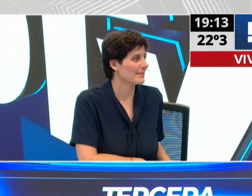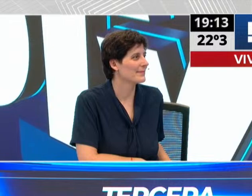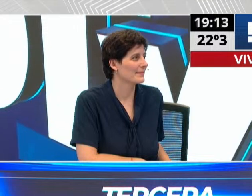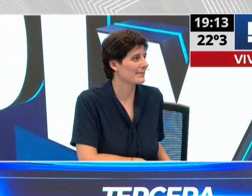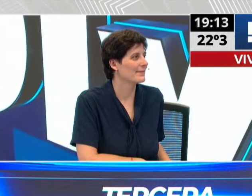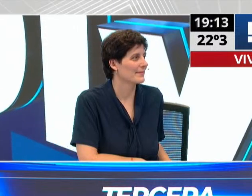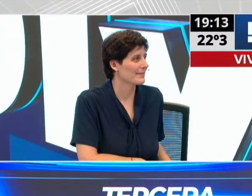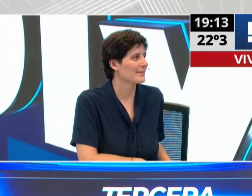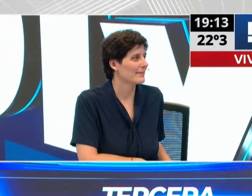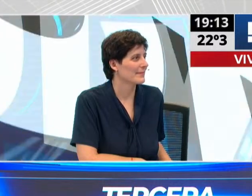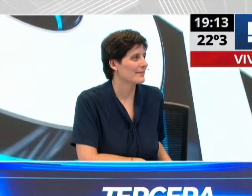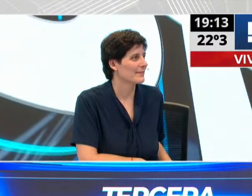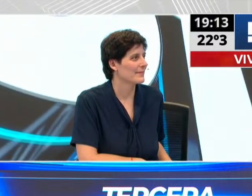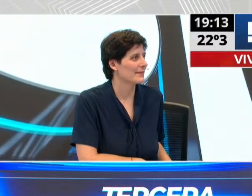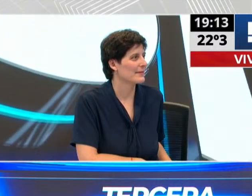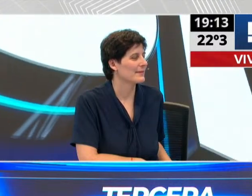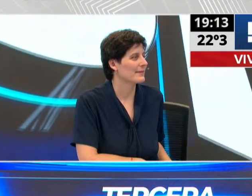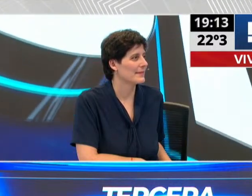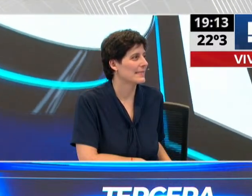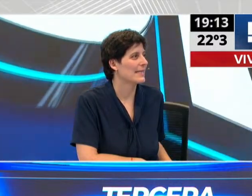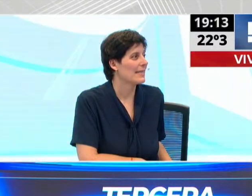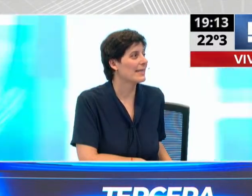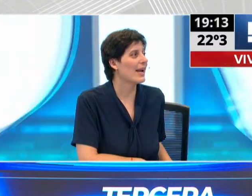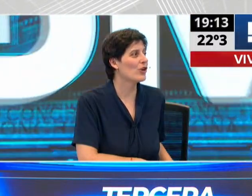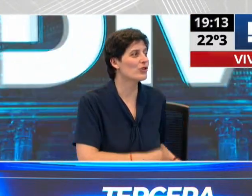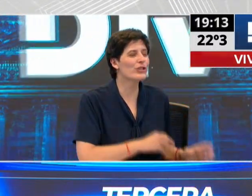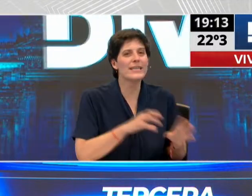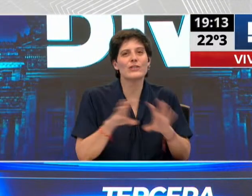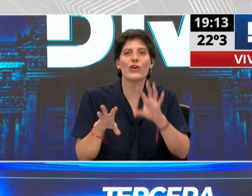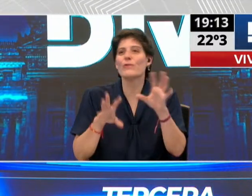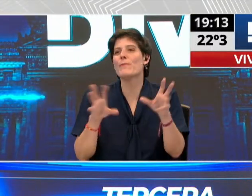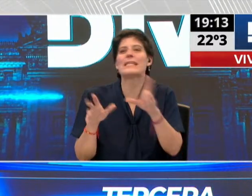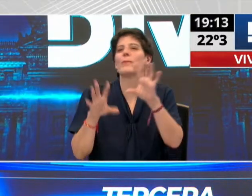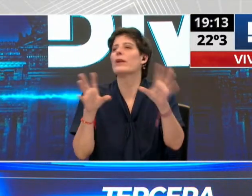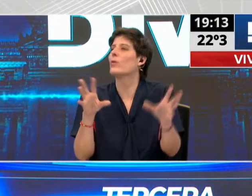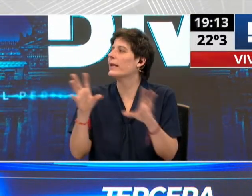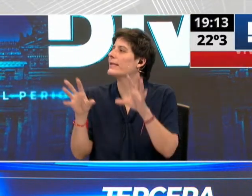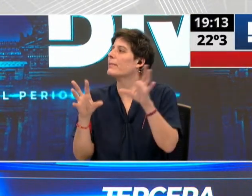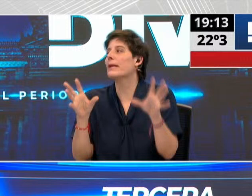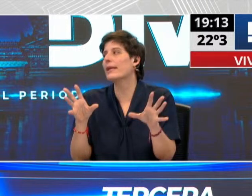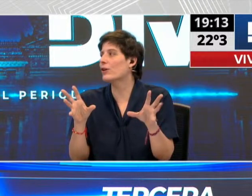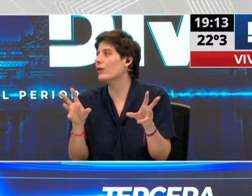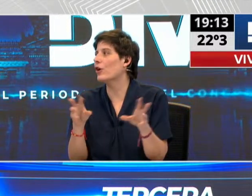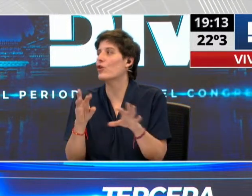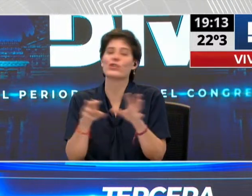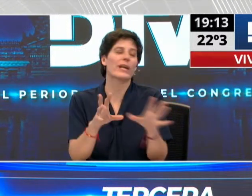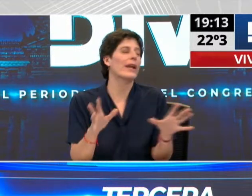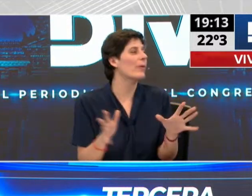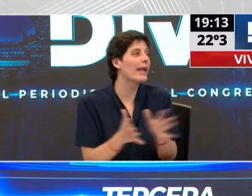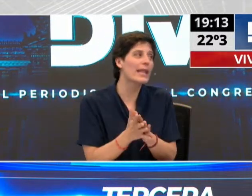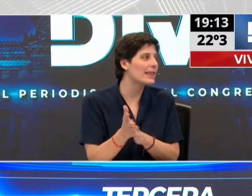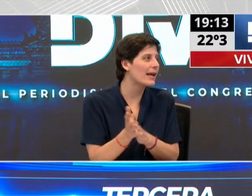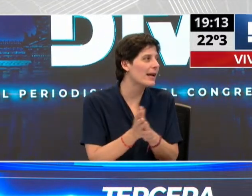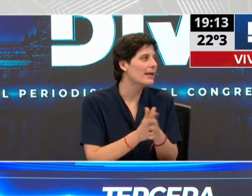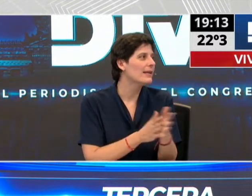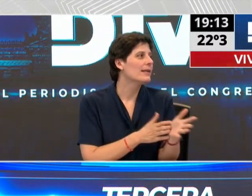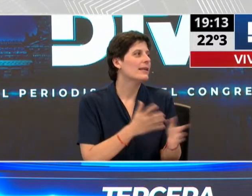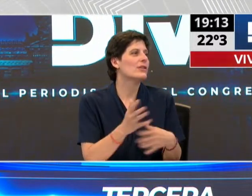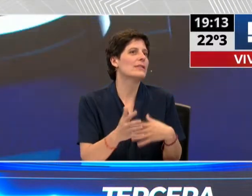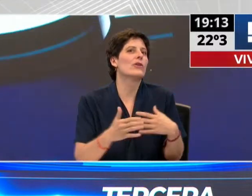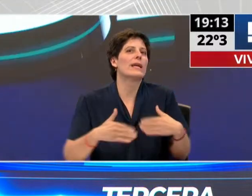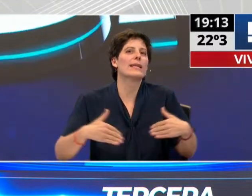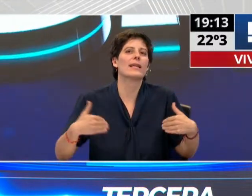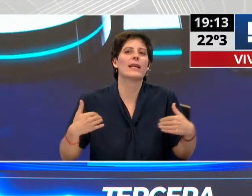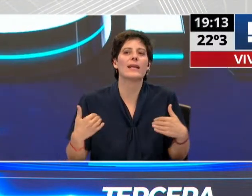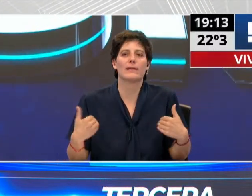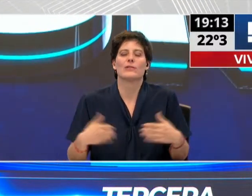con lo que es Unión por la Patria, que tiene más de 100 diputados. Claro, los otros tienen todos más o menos 40 y pico o no llegan a 40. Claro.